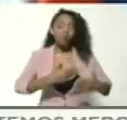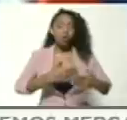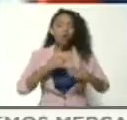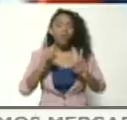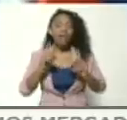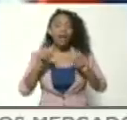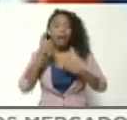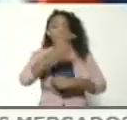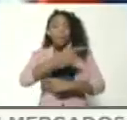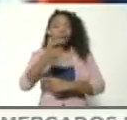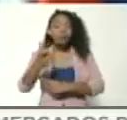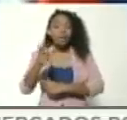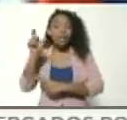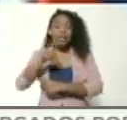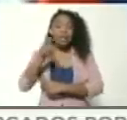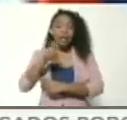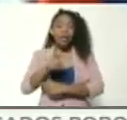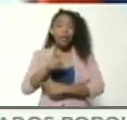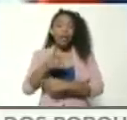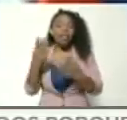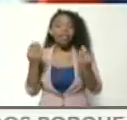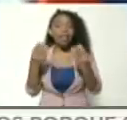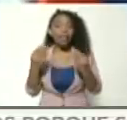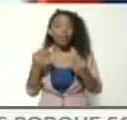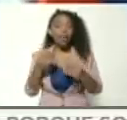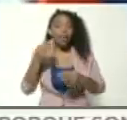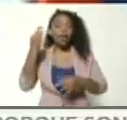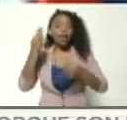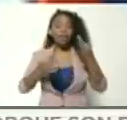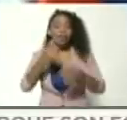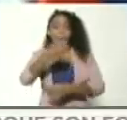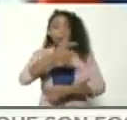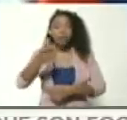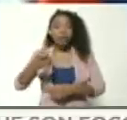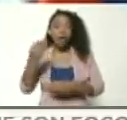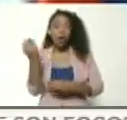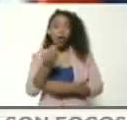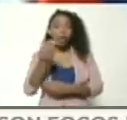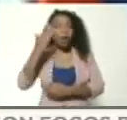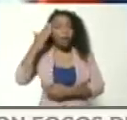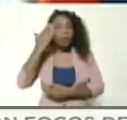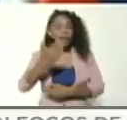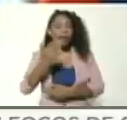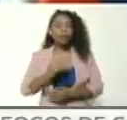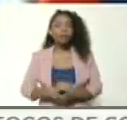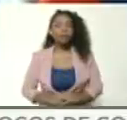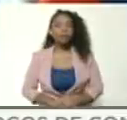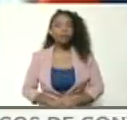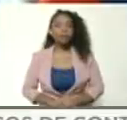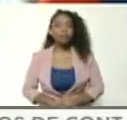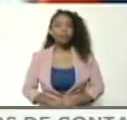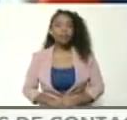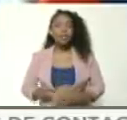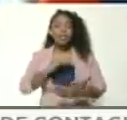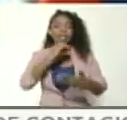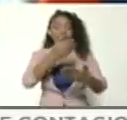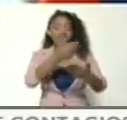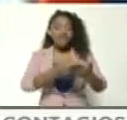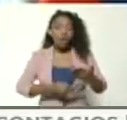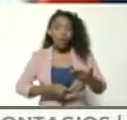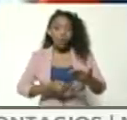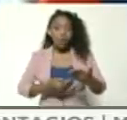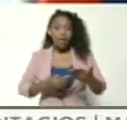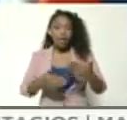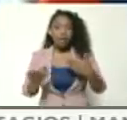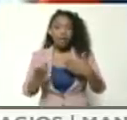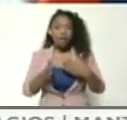casos requeridos, tanto en la jurisdicción civil como en la militar. El informe